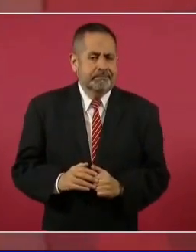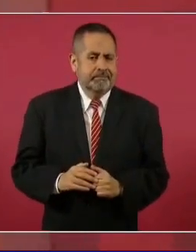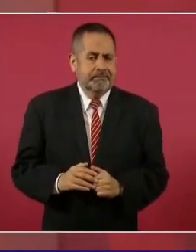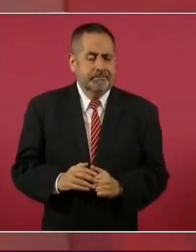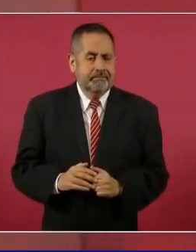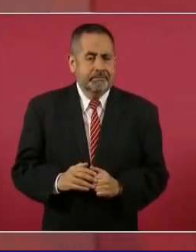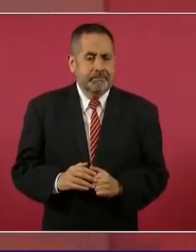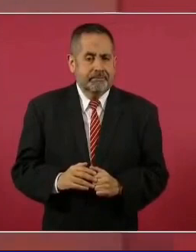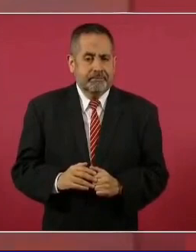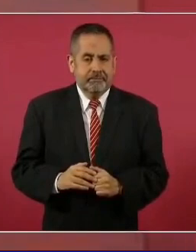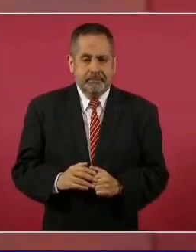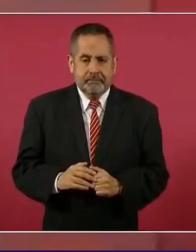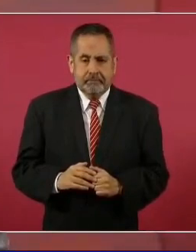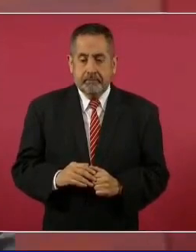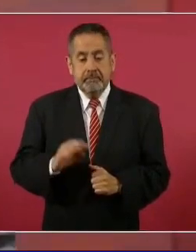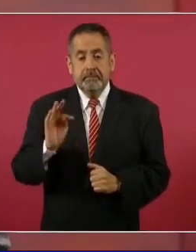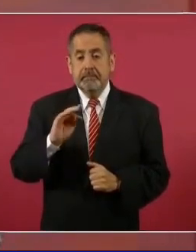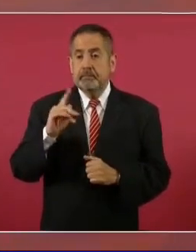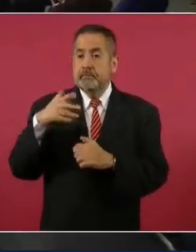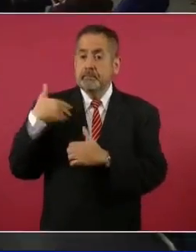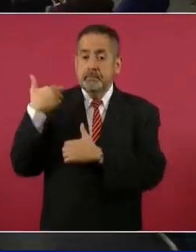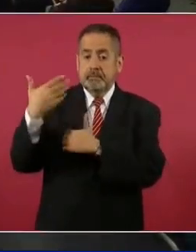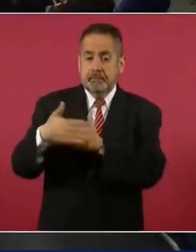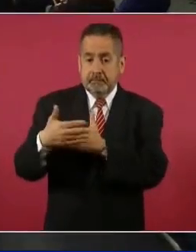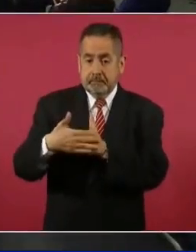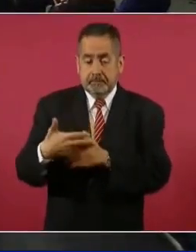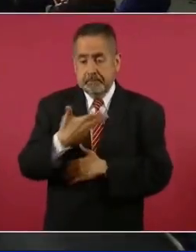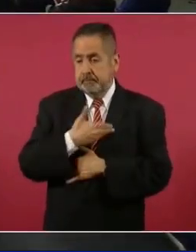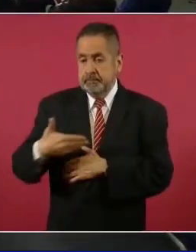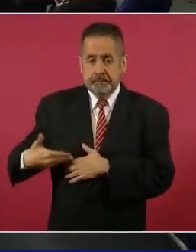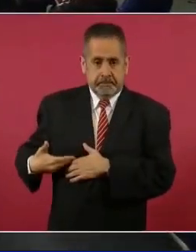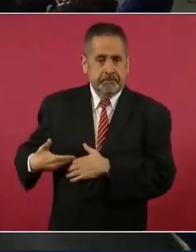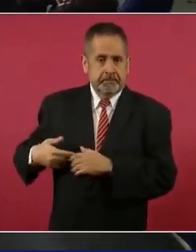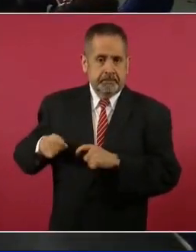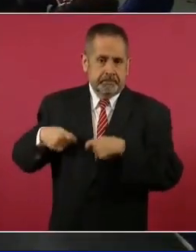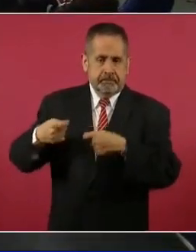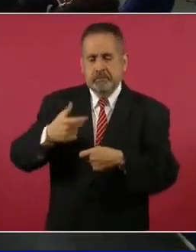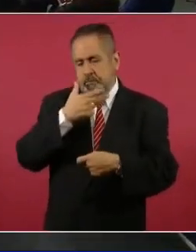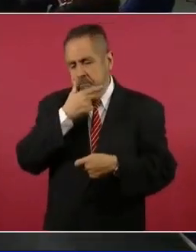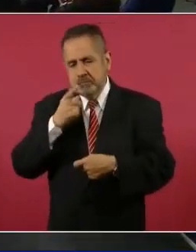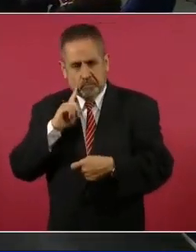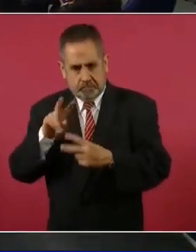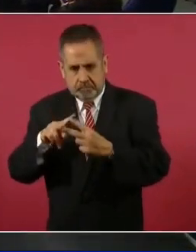Aunque el próximo presidente, la presidenta